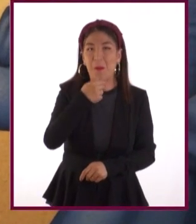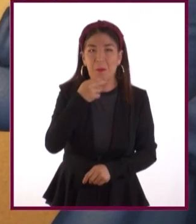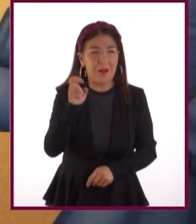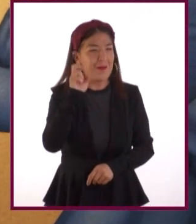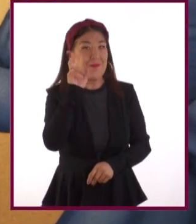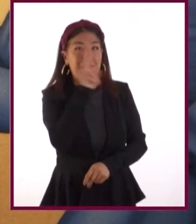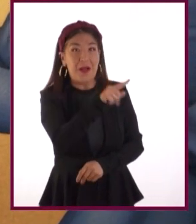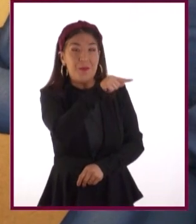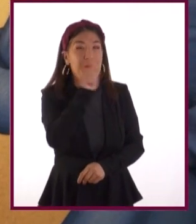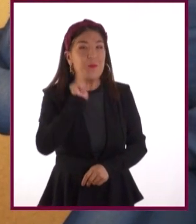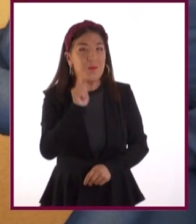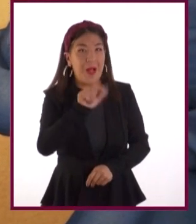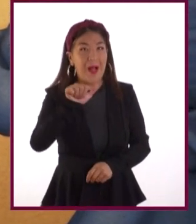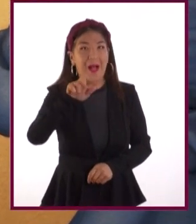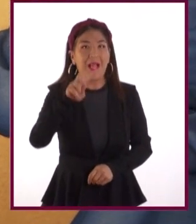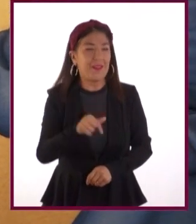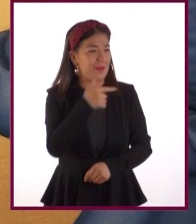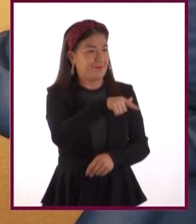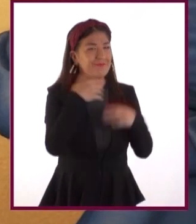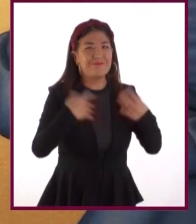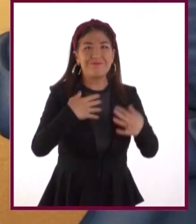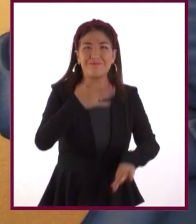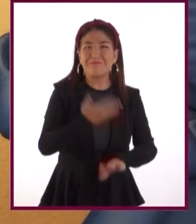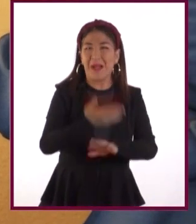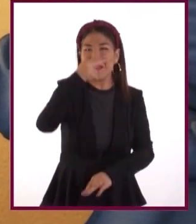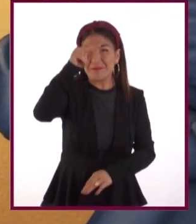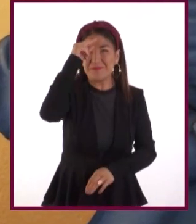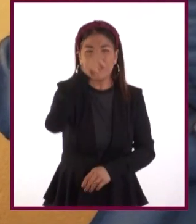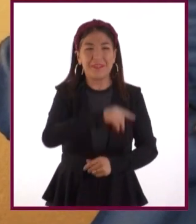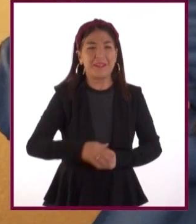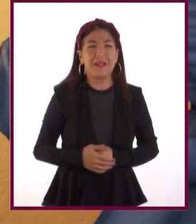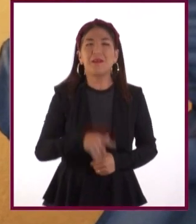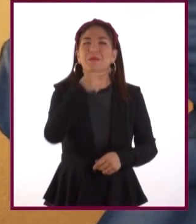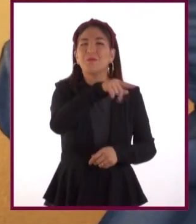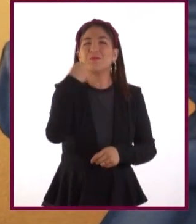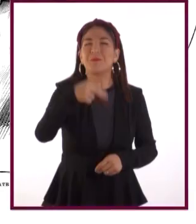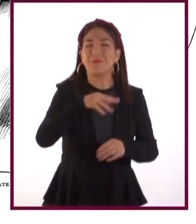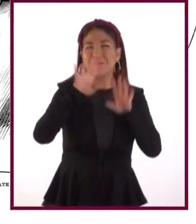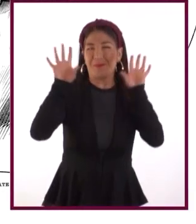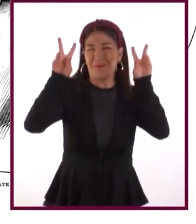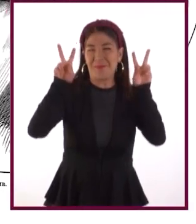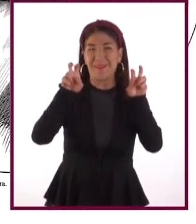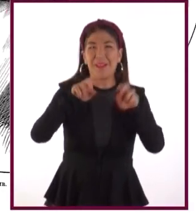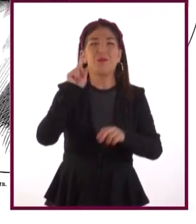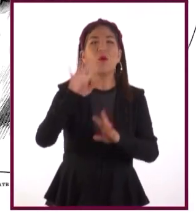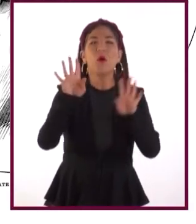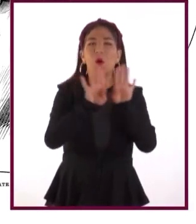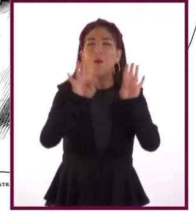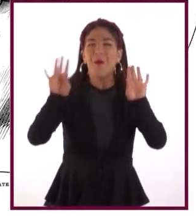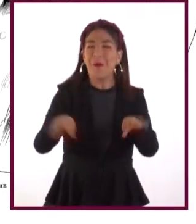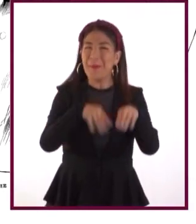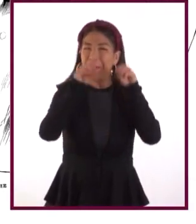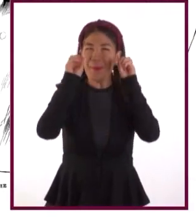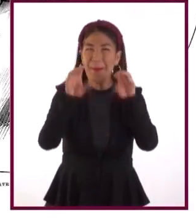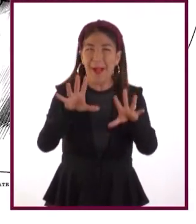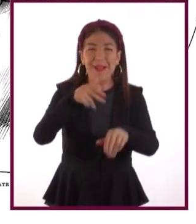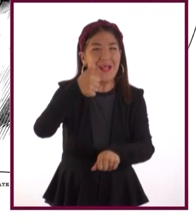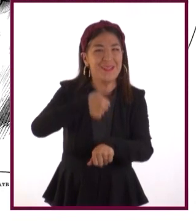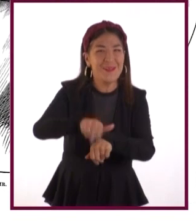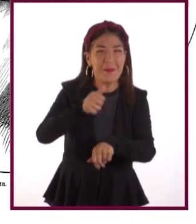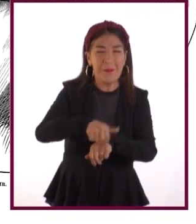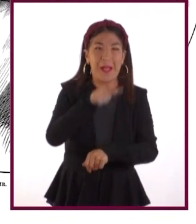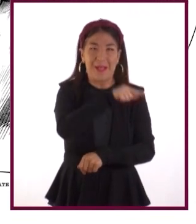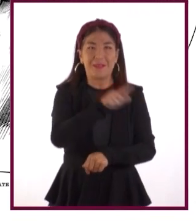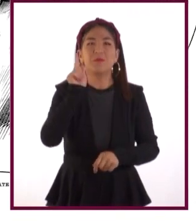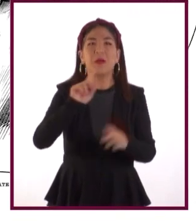impactado por el intelecto y las habilidades matemáticas de Ada. De hecho, la apodó la hechicera del número. A